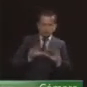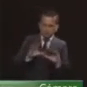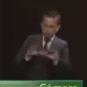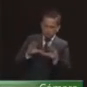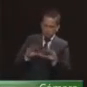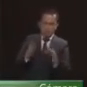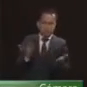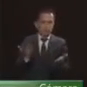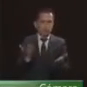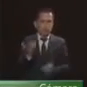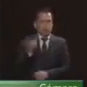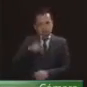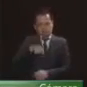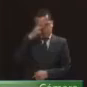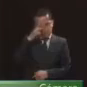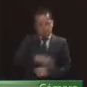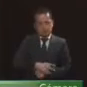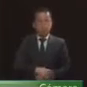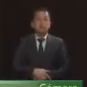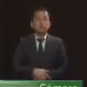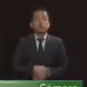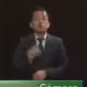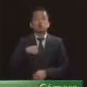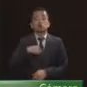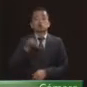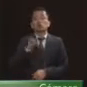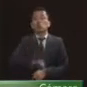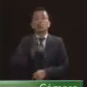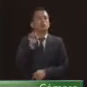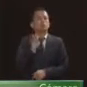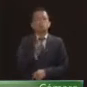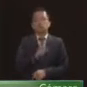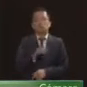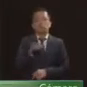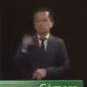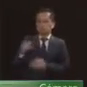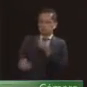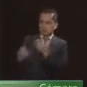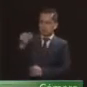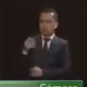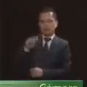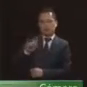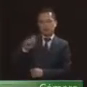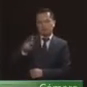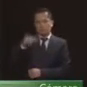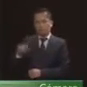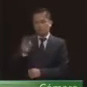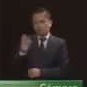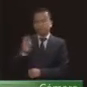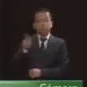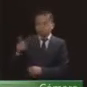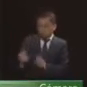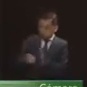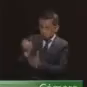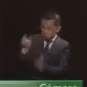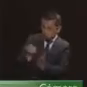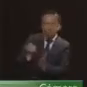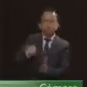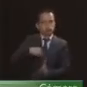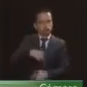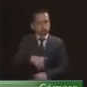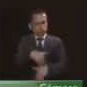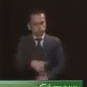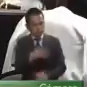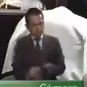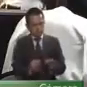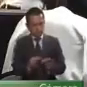Hoy estamos dando cumplimiento a una resolución del Tribunal Electoral. Desde el PRD aspiramos a que el proceso